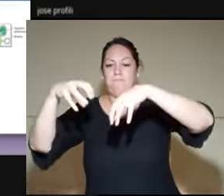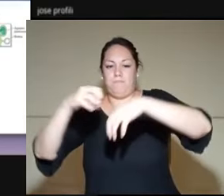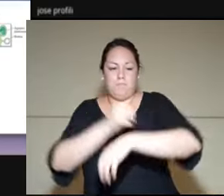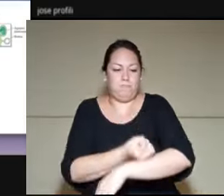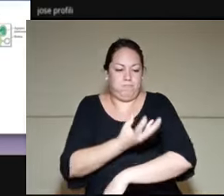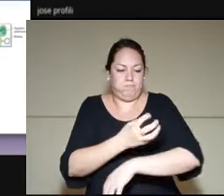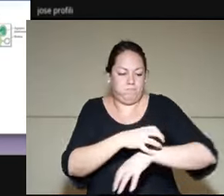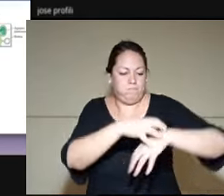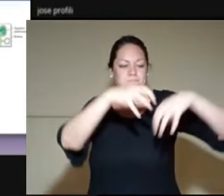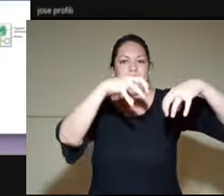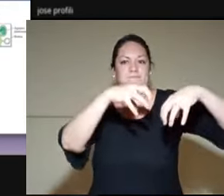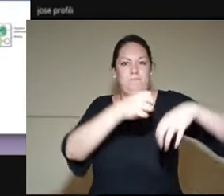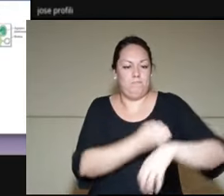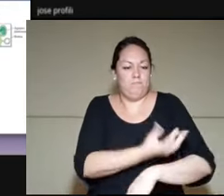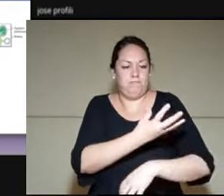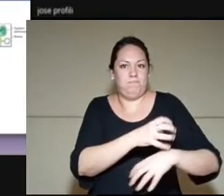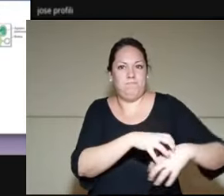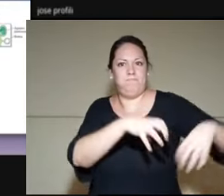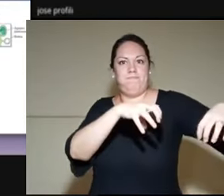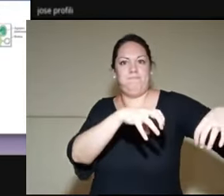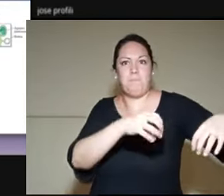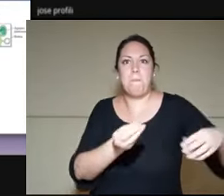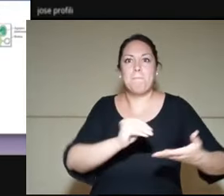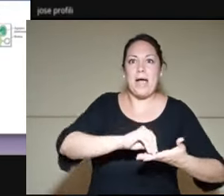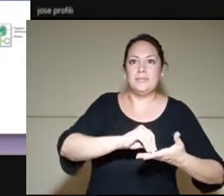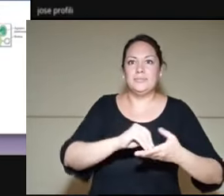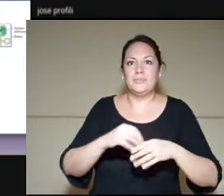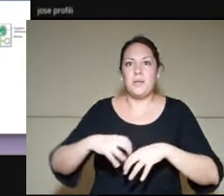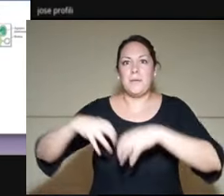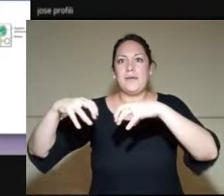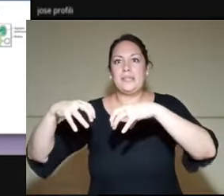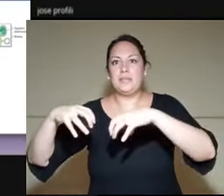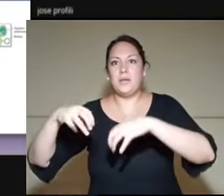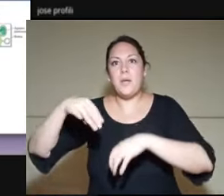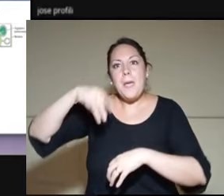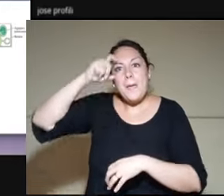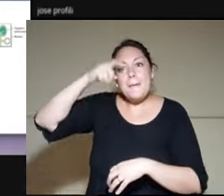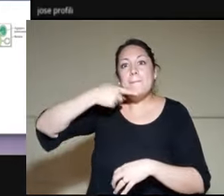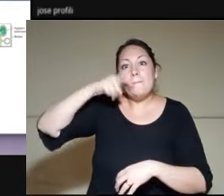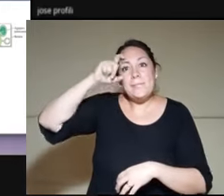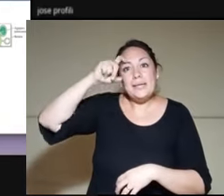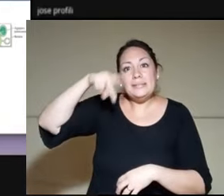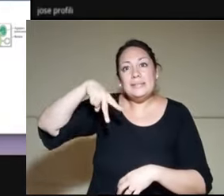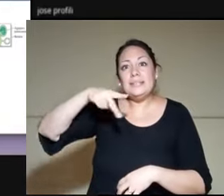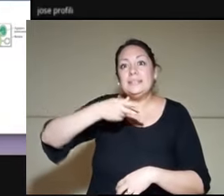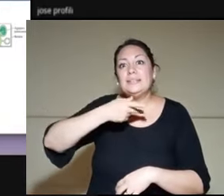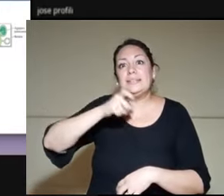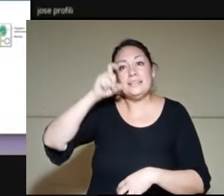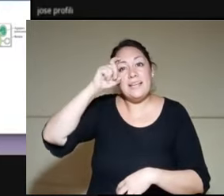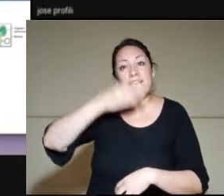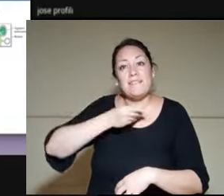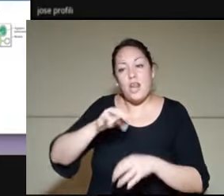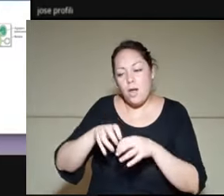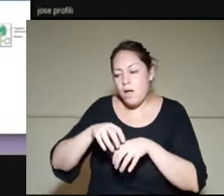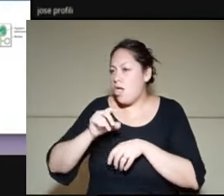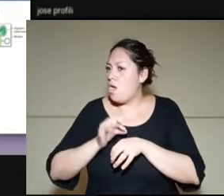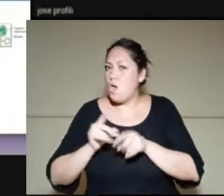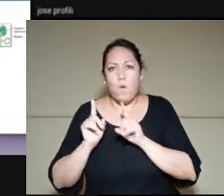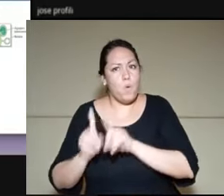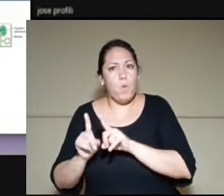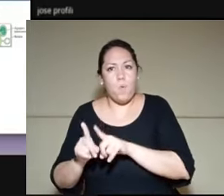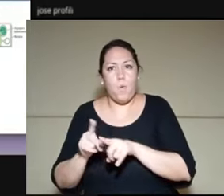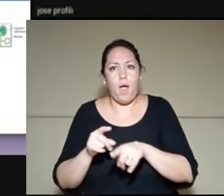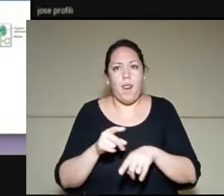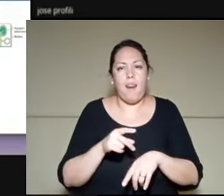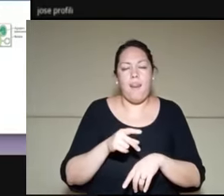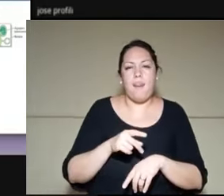y van a dilatarse y el prosencéfalo va a generar 2 vesículas, el mesencéfalo va a quedar igual y el rombencéfalo